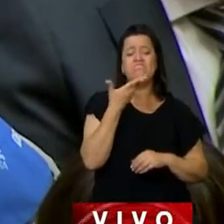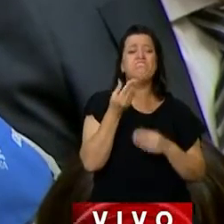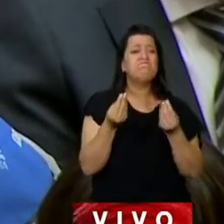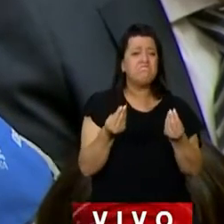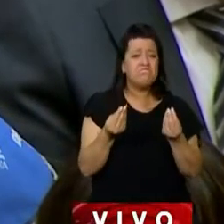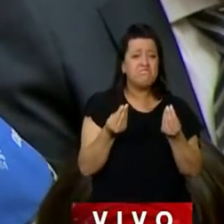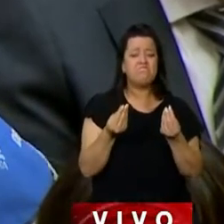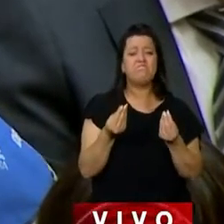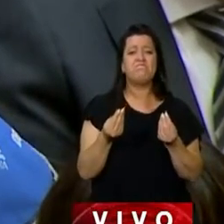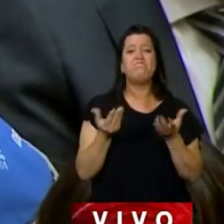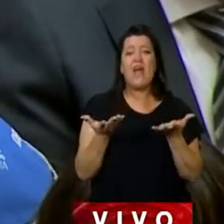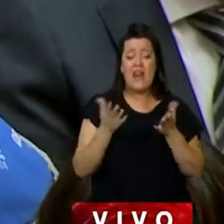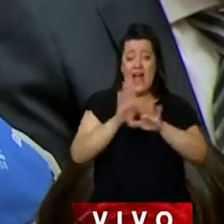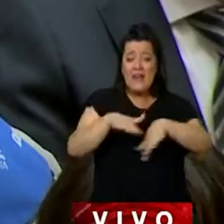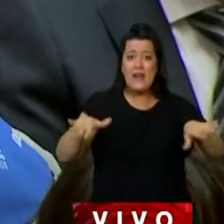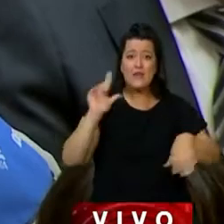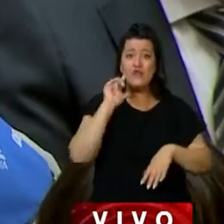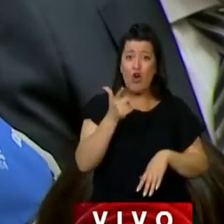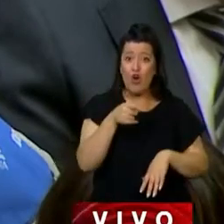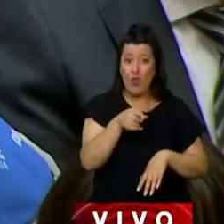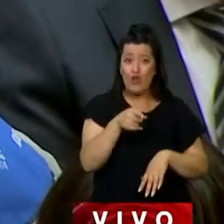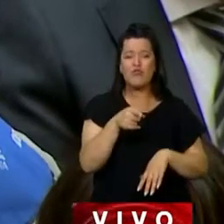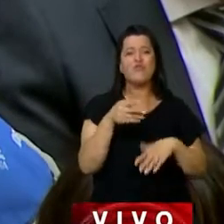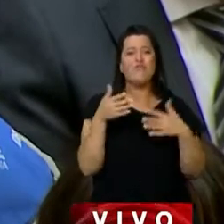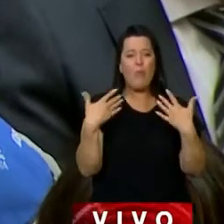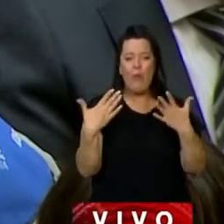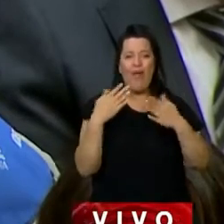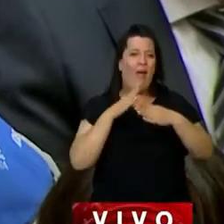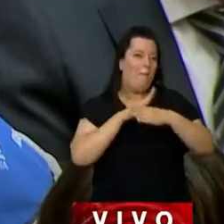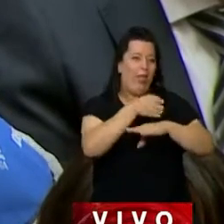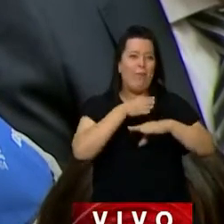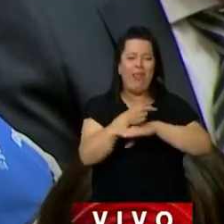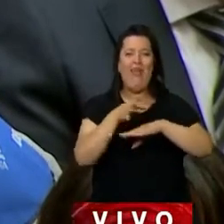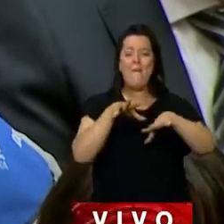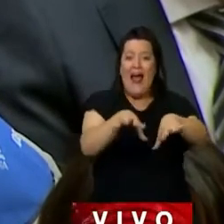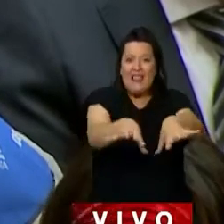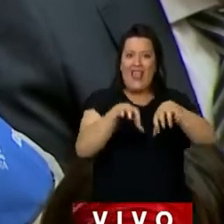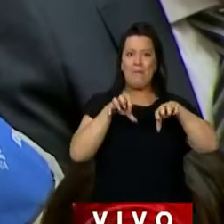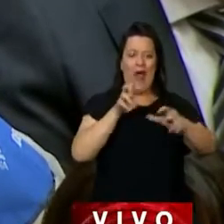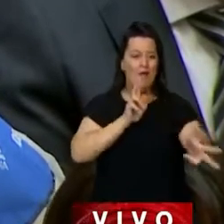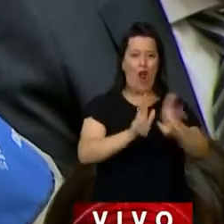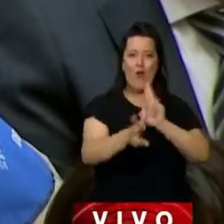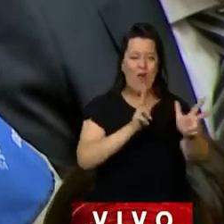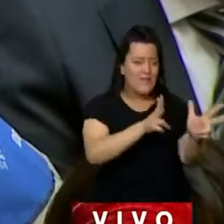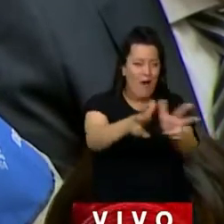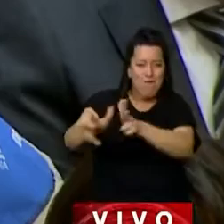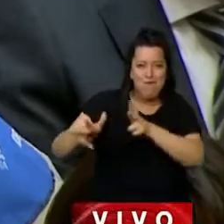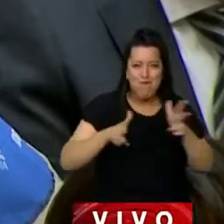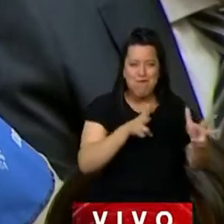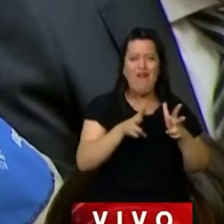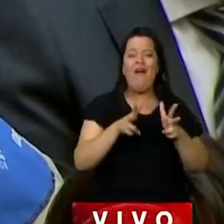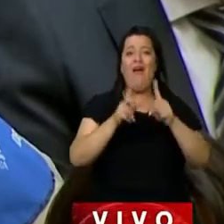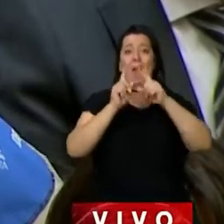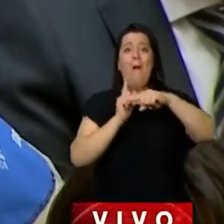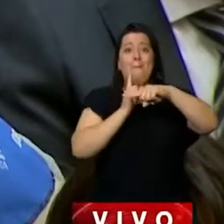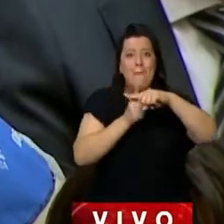para los niños sordos la posibilidad del acceso temprano a la lengua de señas argentina más